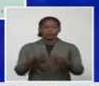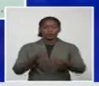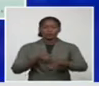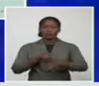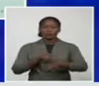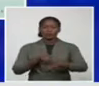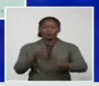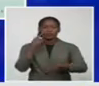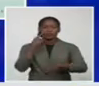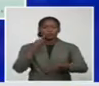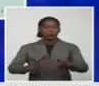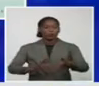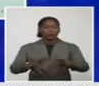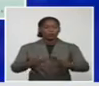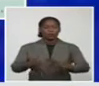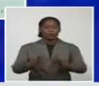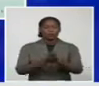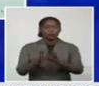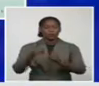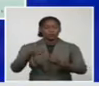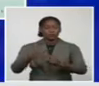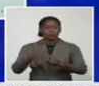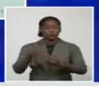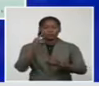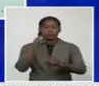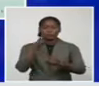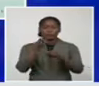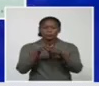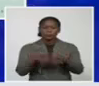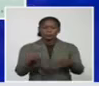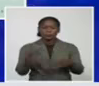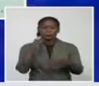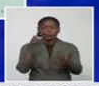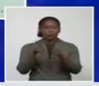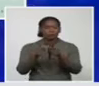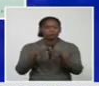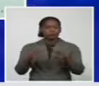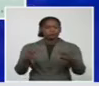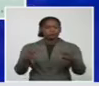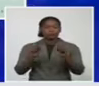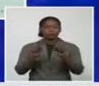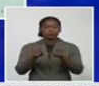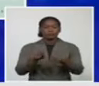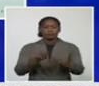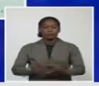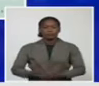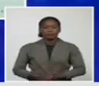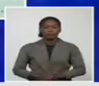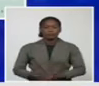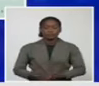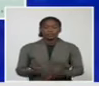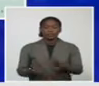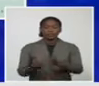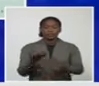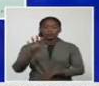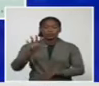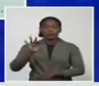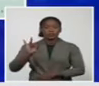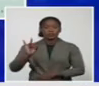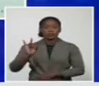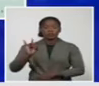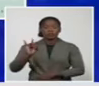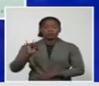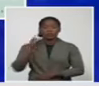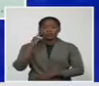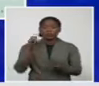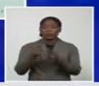con una transmisión que se ha ido incrementando. 57 casos, estamos hablando 30 más